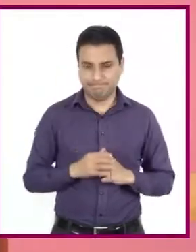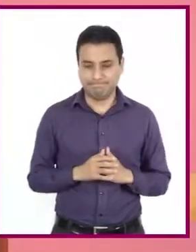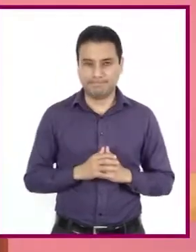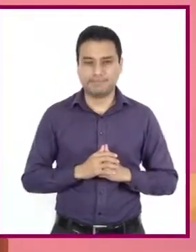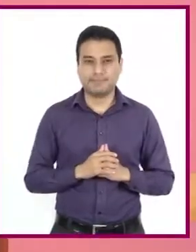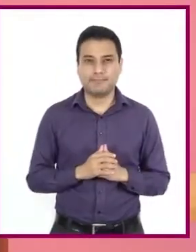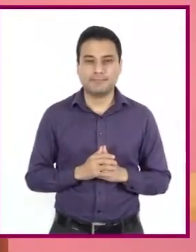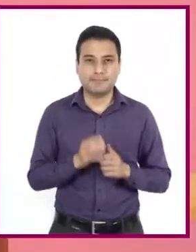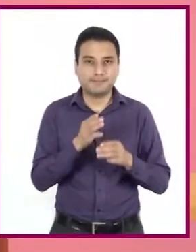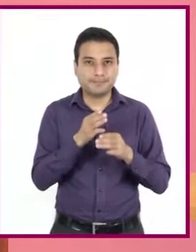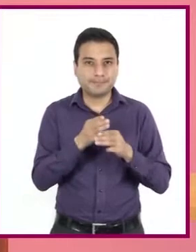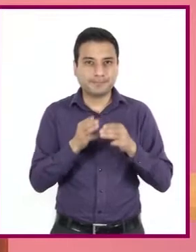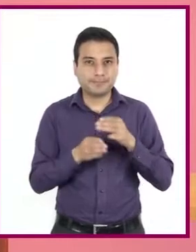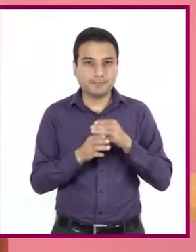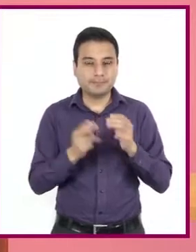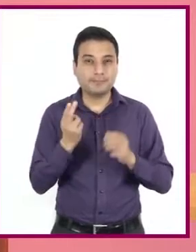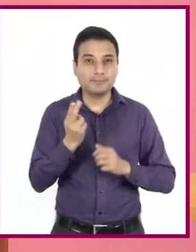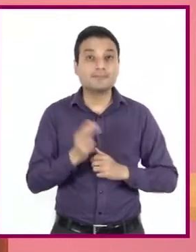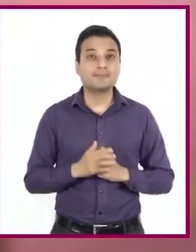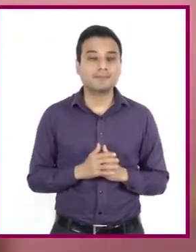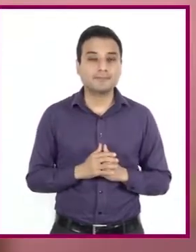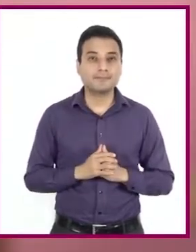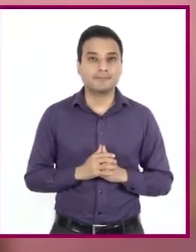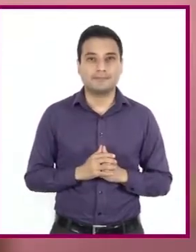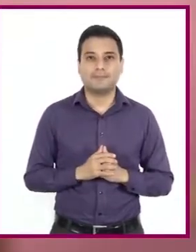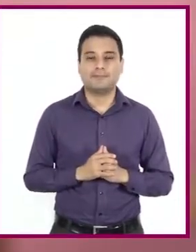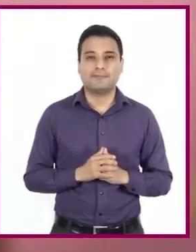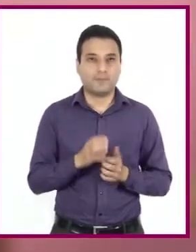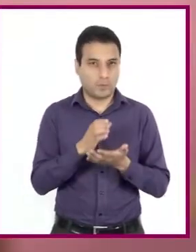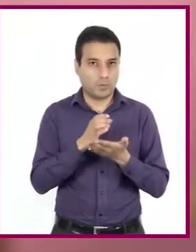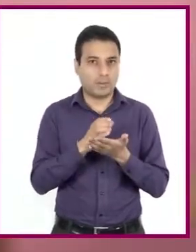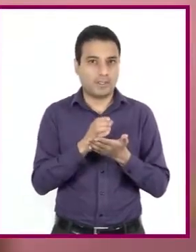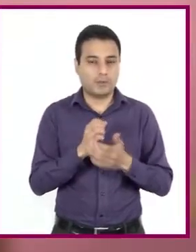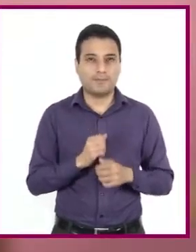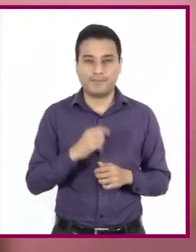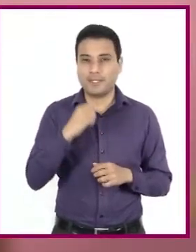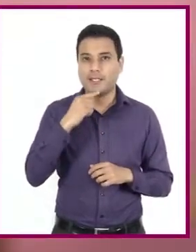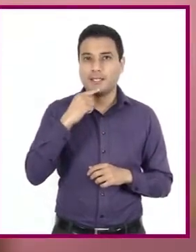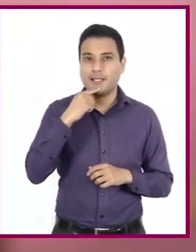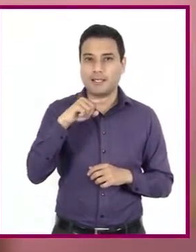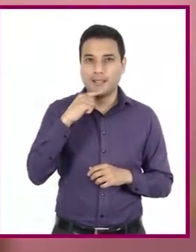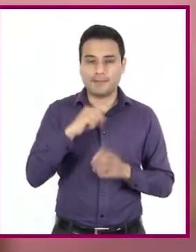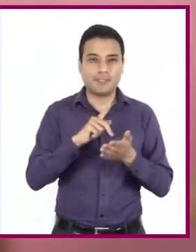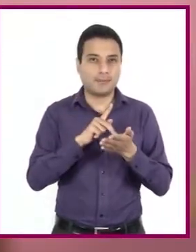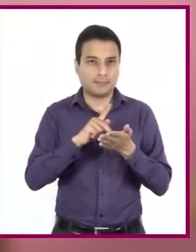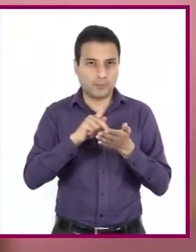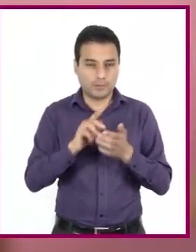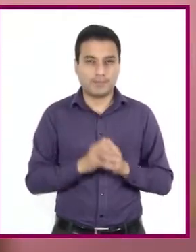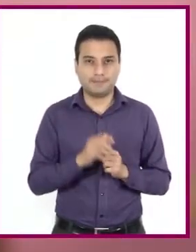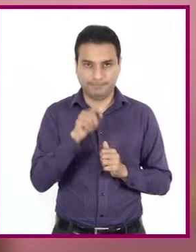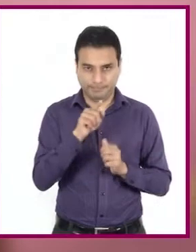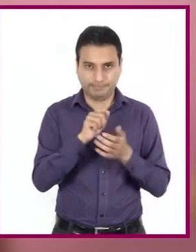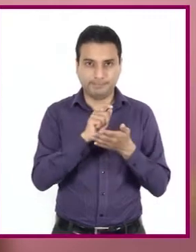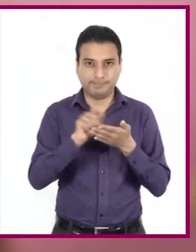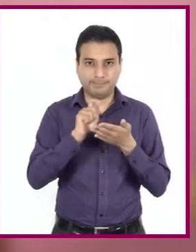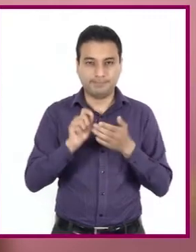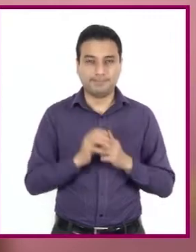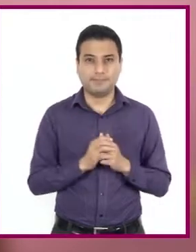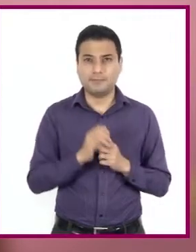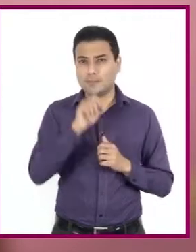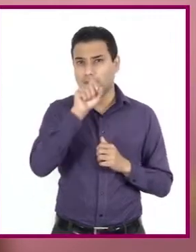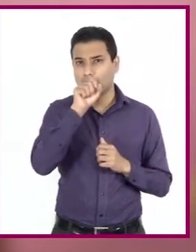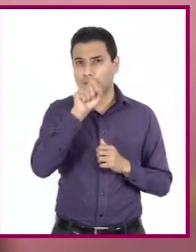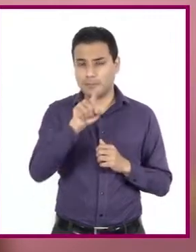Los materiales que vamos a necesitar para esta sesión son cuaderno, lápiz o bolígrafo para que puedan tomar notas. También